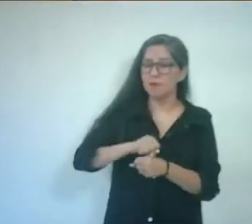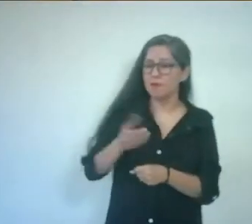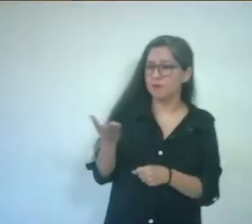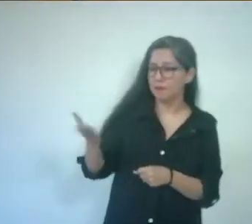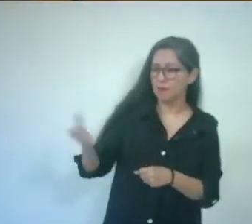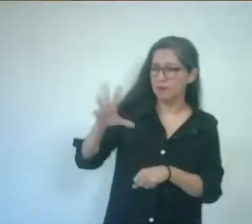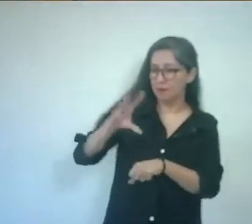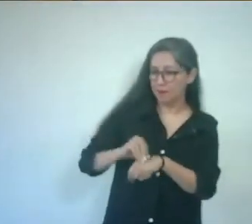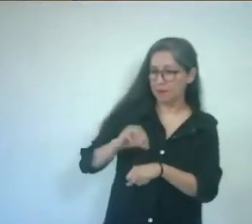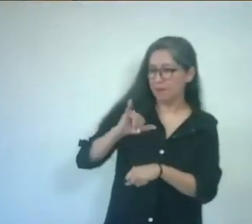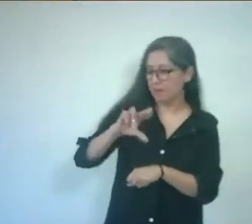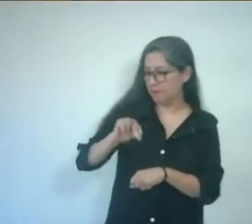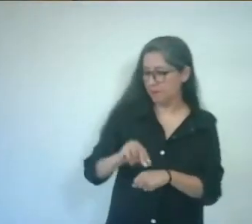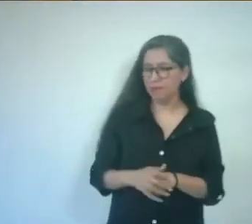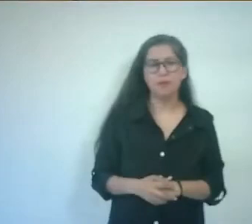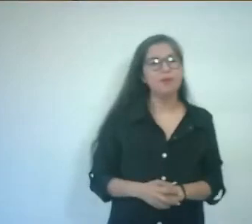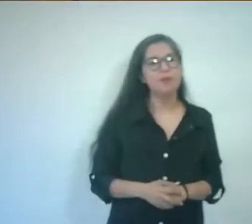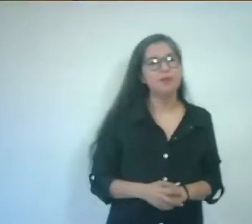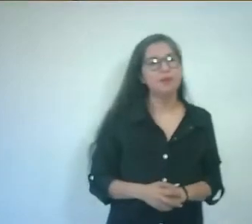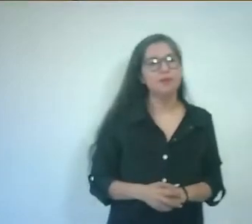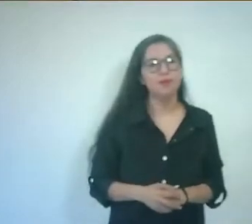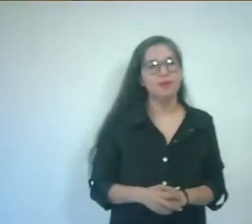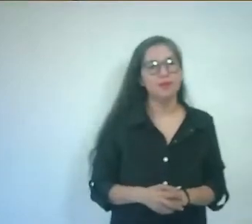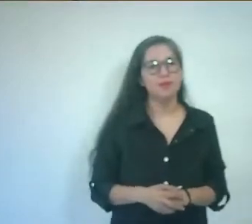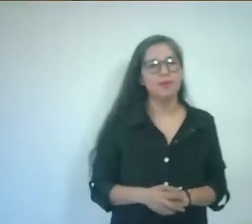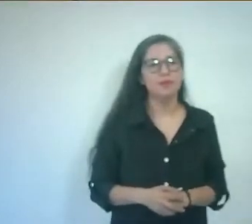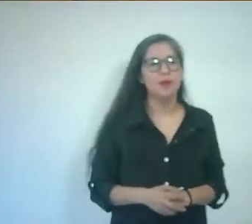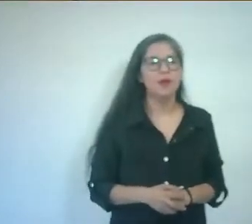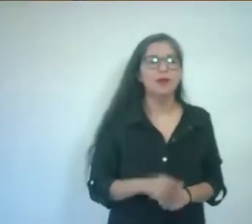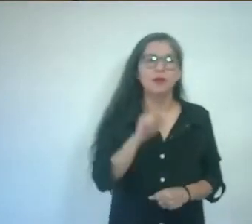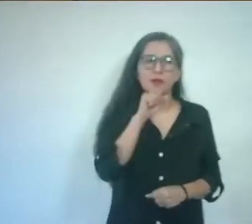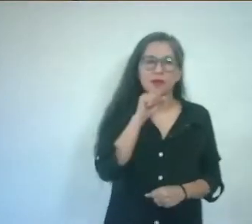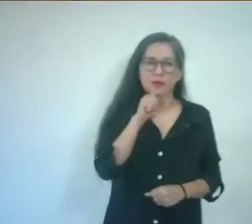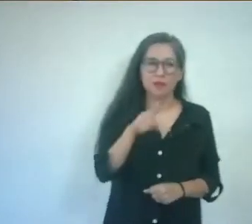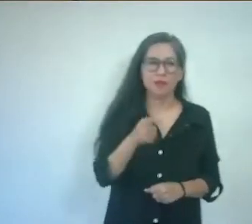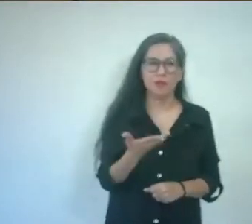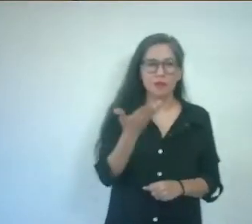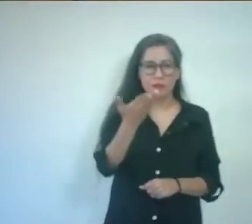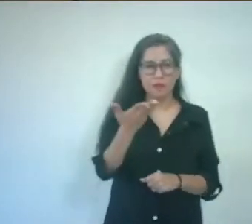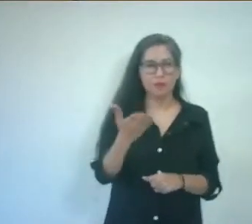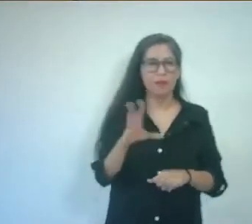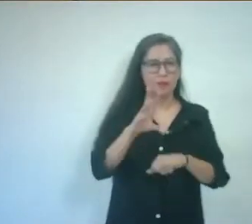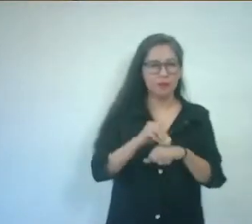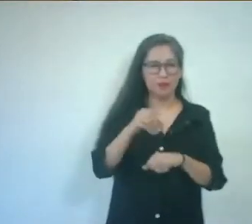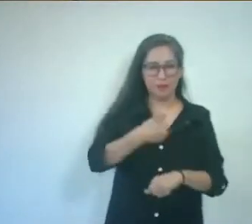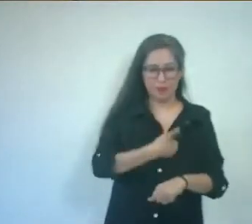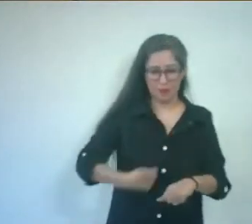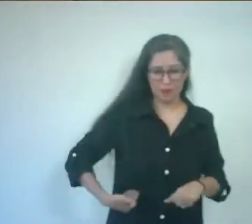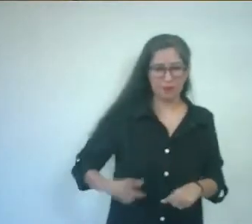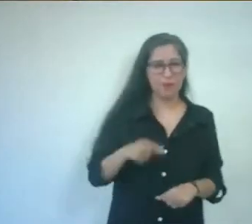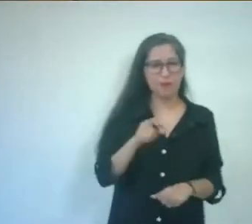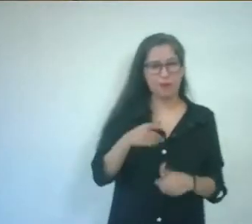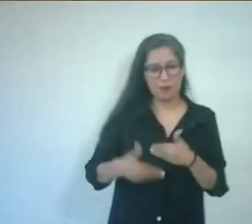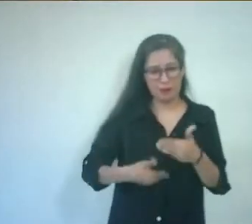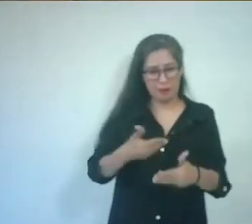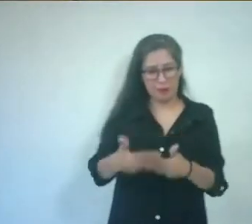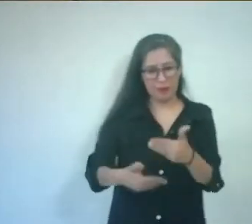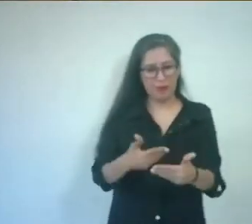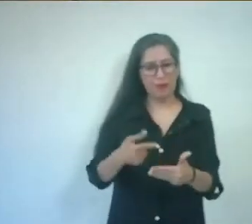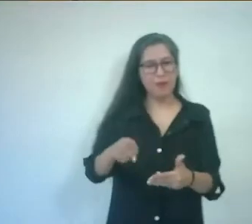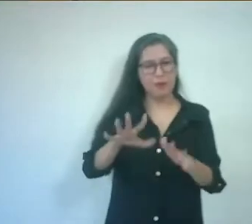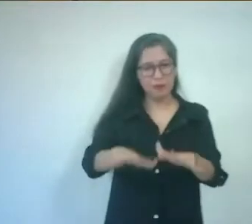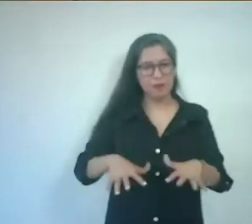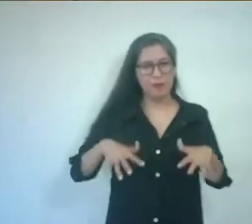si se aprueba el receso solicitado. Asimismo, solicito se autorice a esta presidencia para que en el transcurso de esta